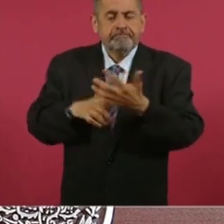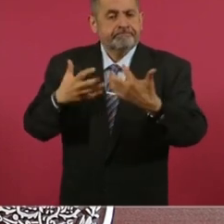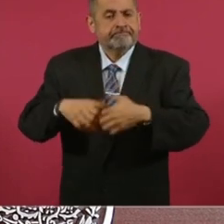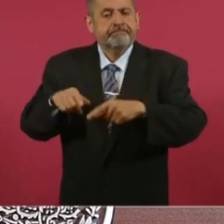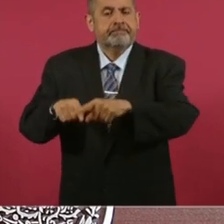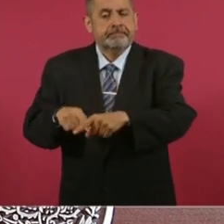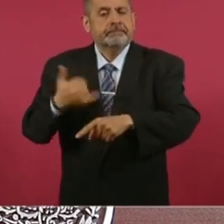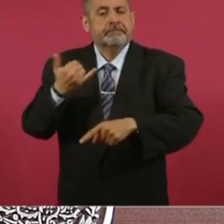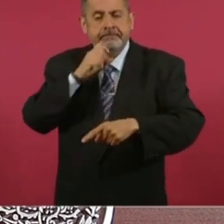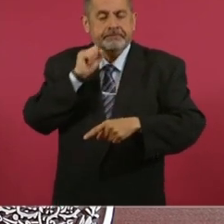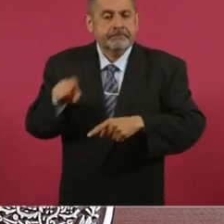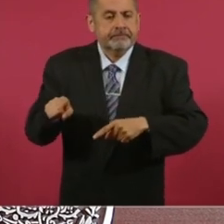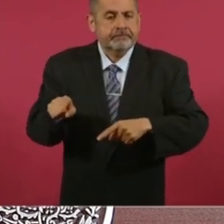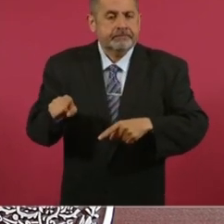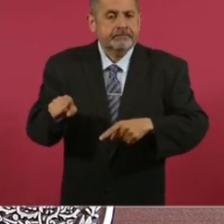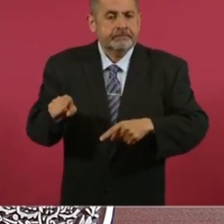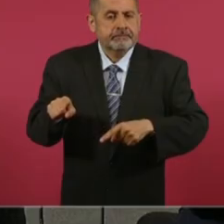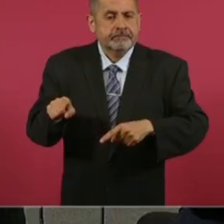refinería y